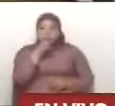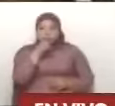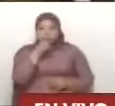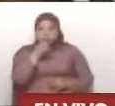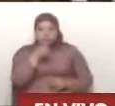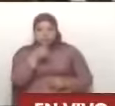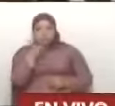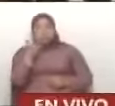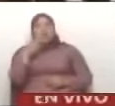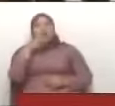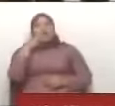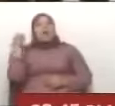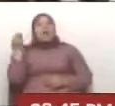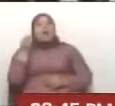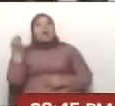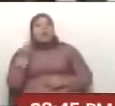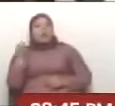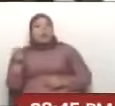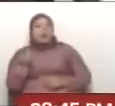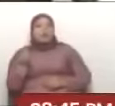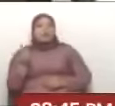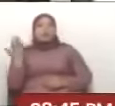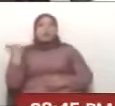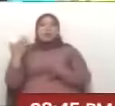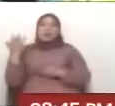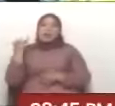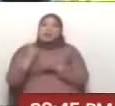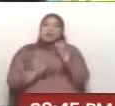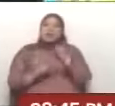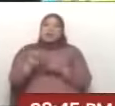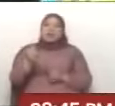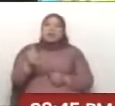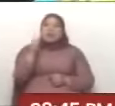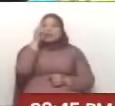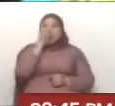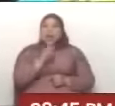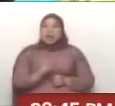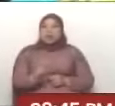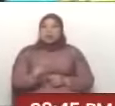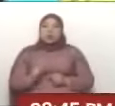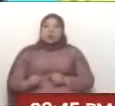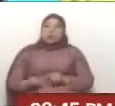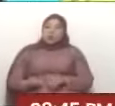Es una generación que se forjó en los últimos 10 años.